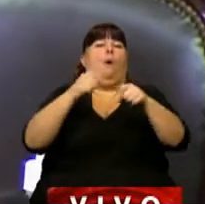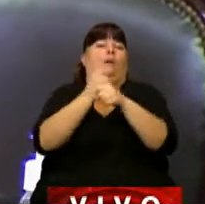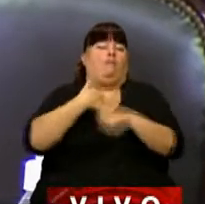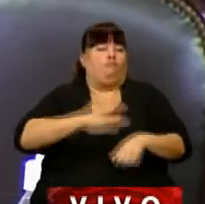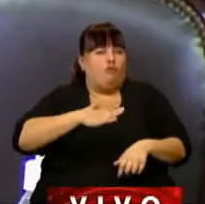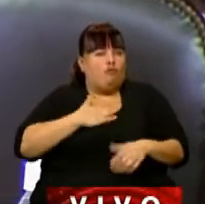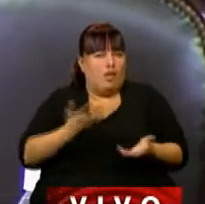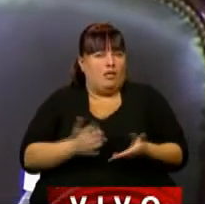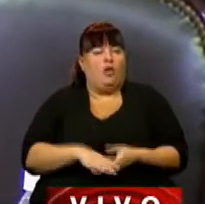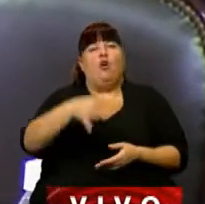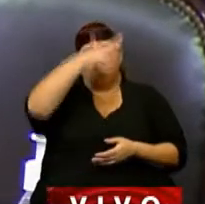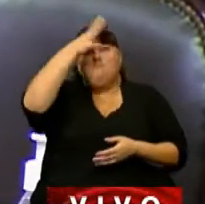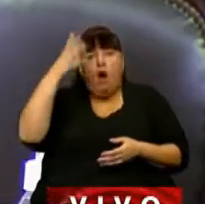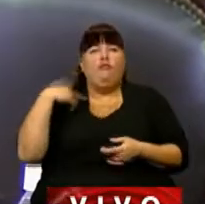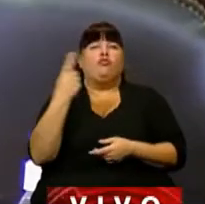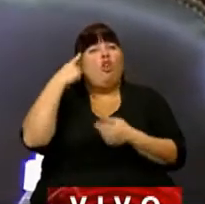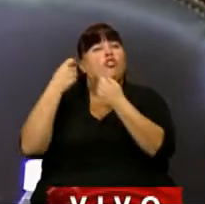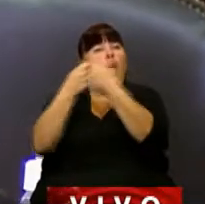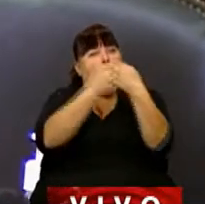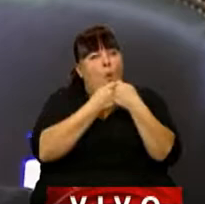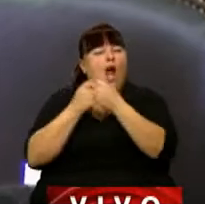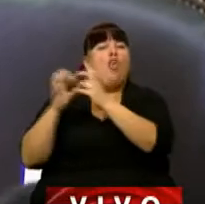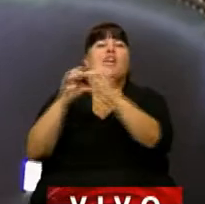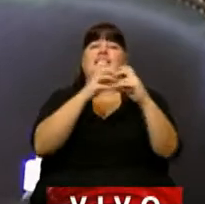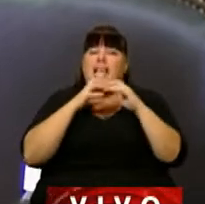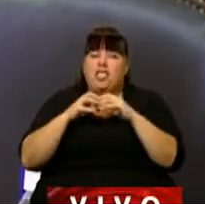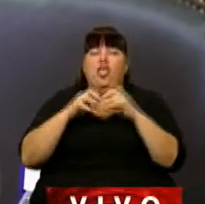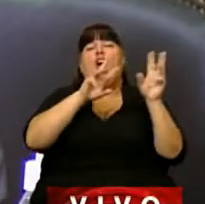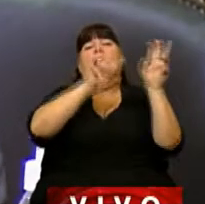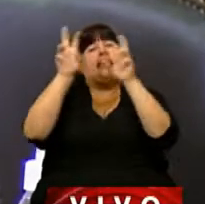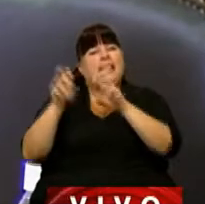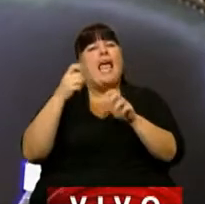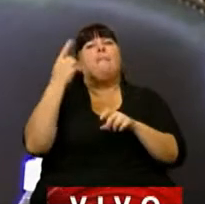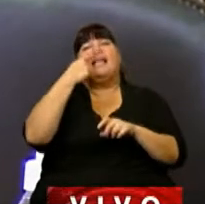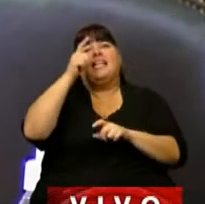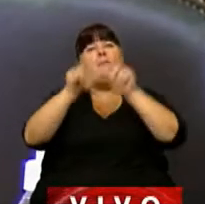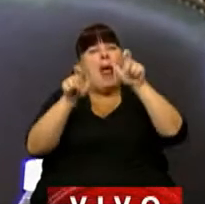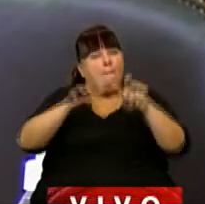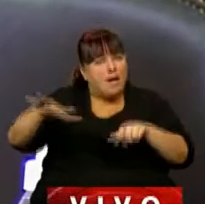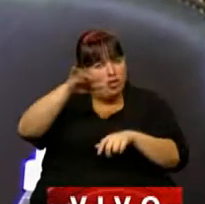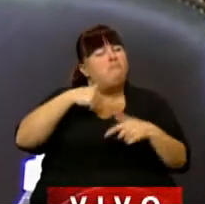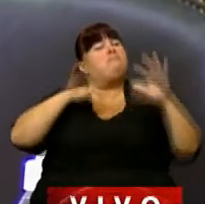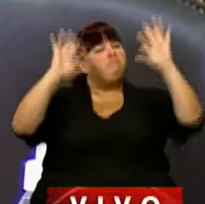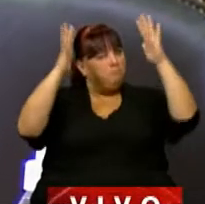que hayamos finalmente articulado una sesión conjunta con otros temas de interés ciudadano, lo